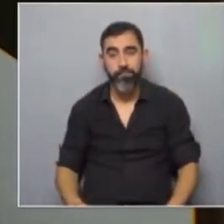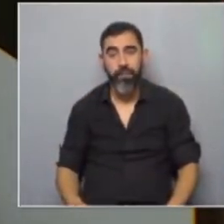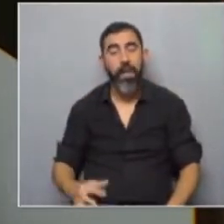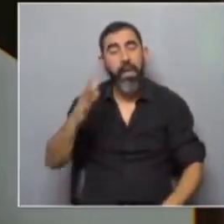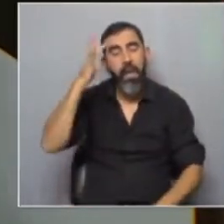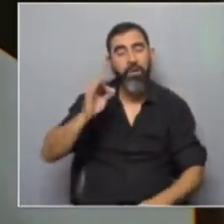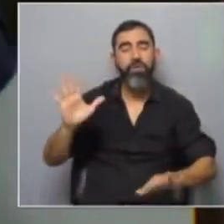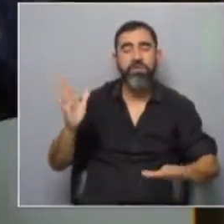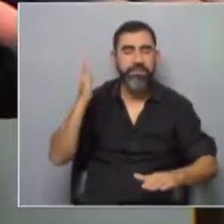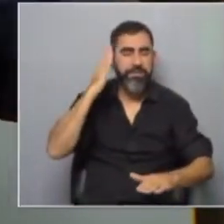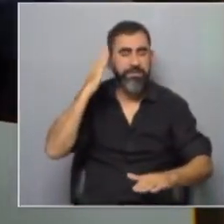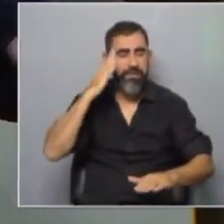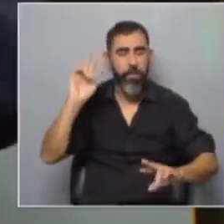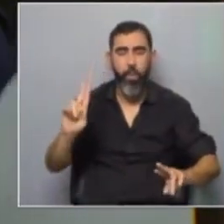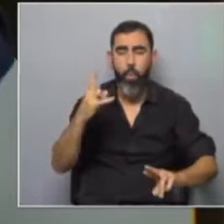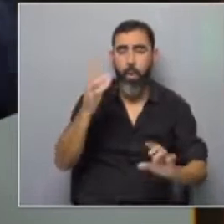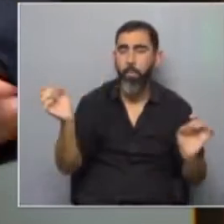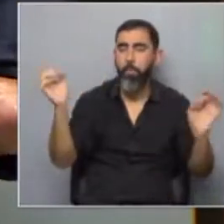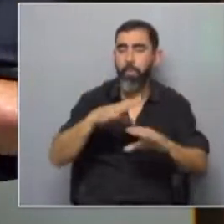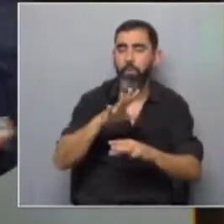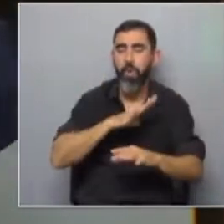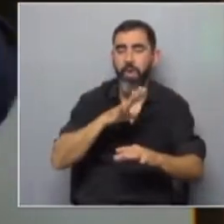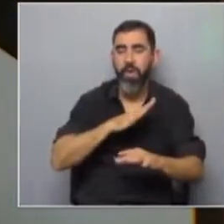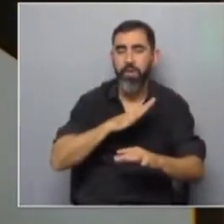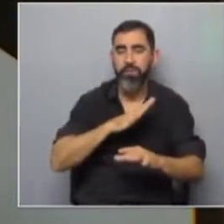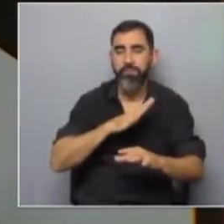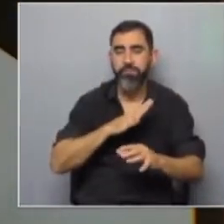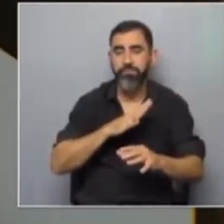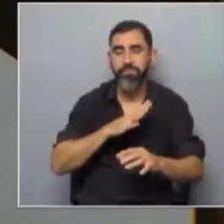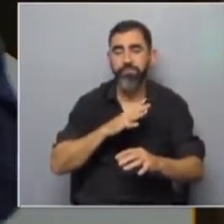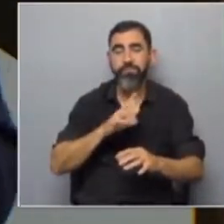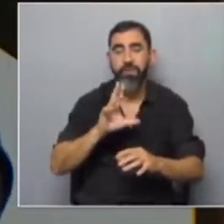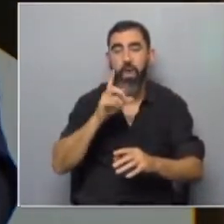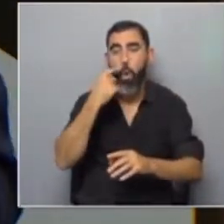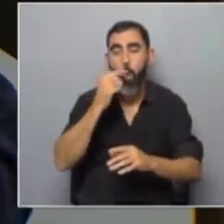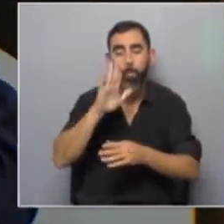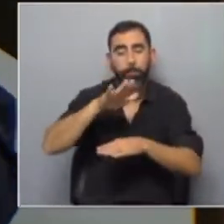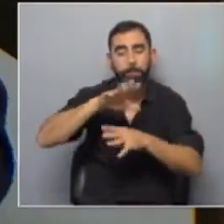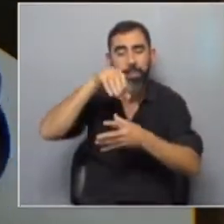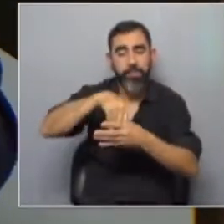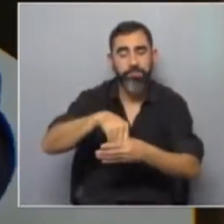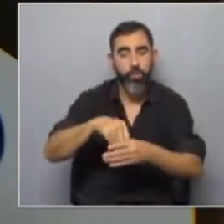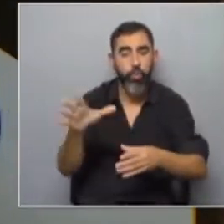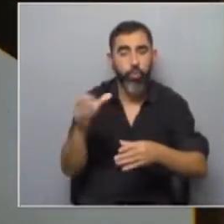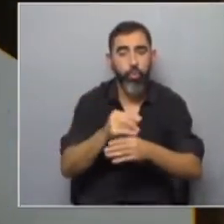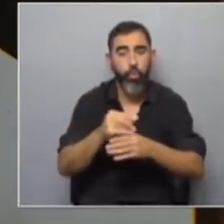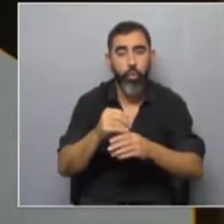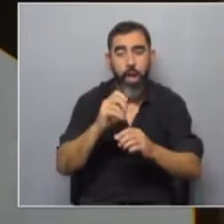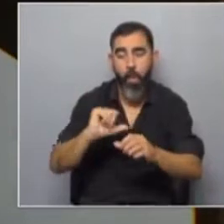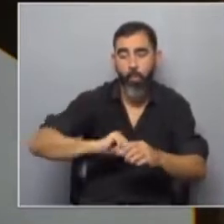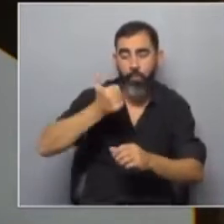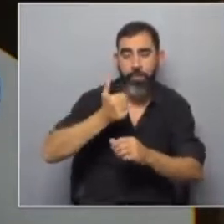¿no? un tamanduá. Y por eso hacer registro de imágenes, armar lo que ustedes están armando, que es por un lado el segundo libro, pero además